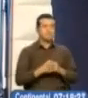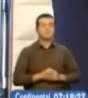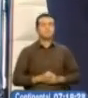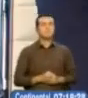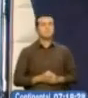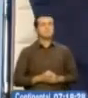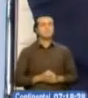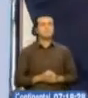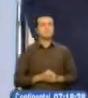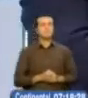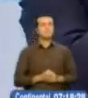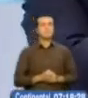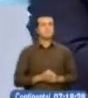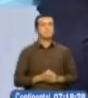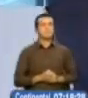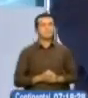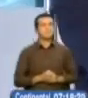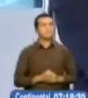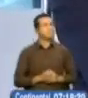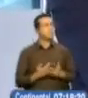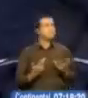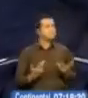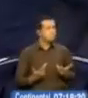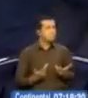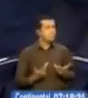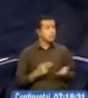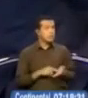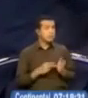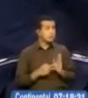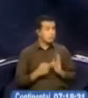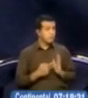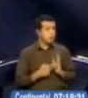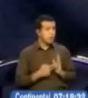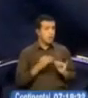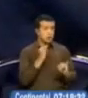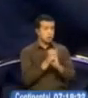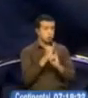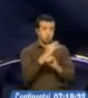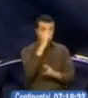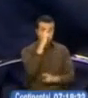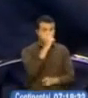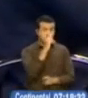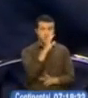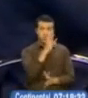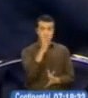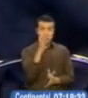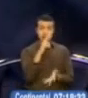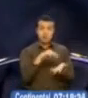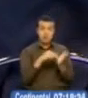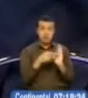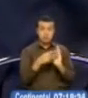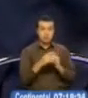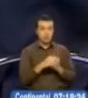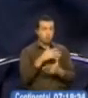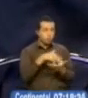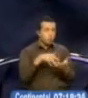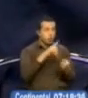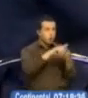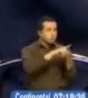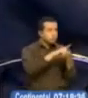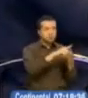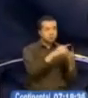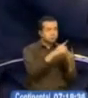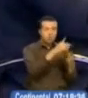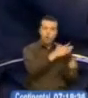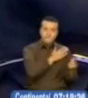es que nos lleva a irrespetar la institucionalidad. Entonces pasamos a dudar de todo,